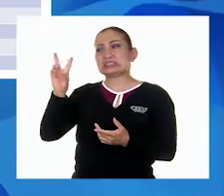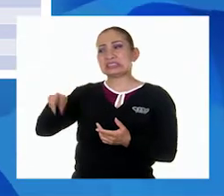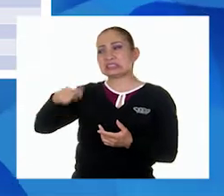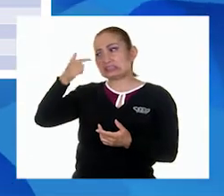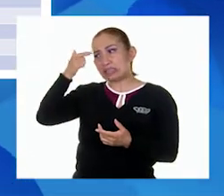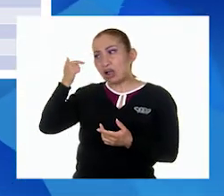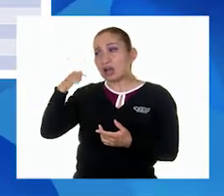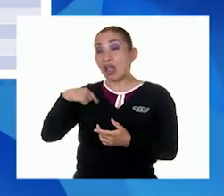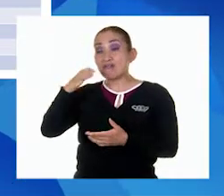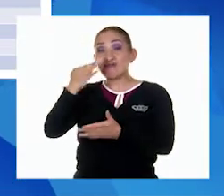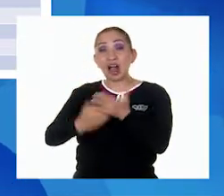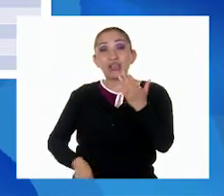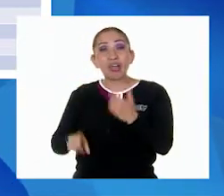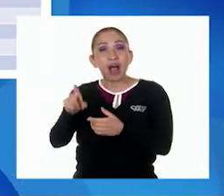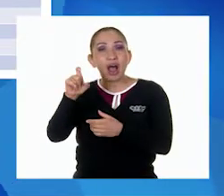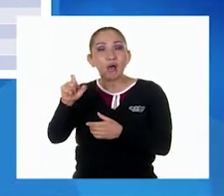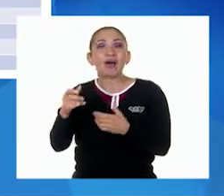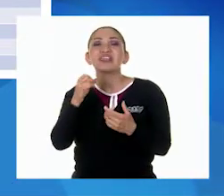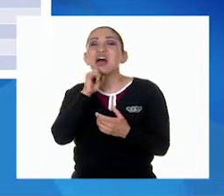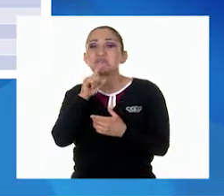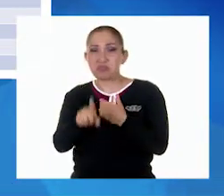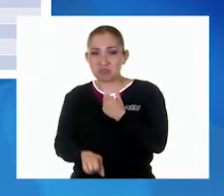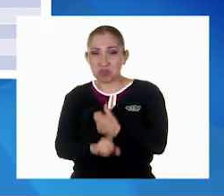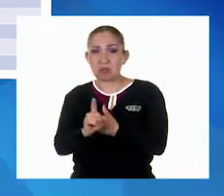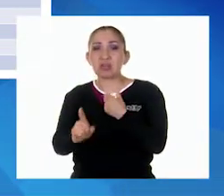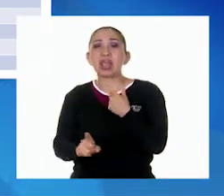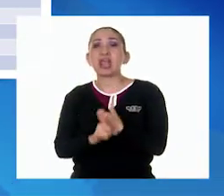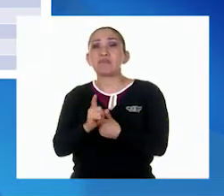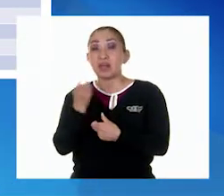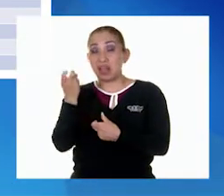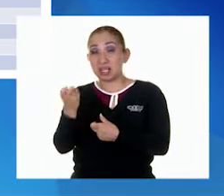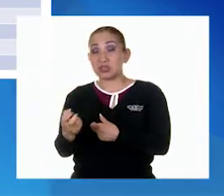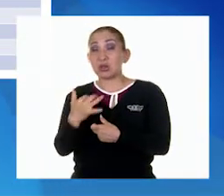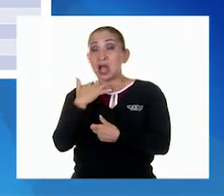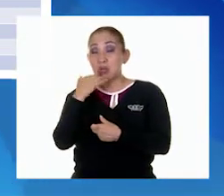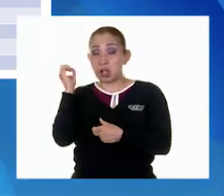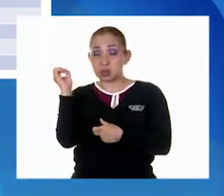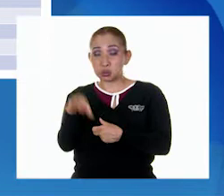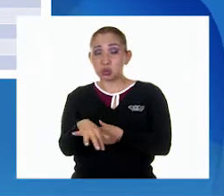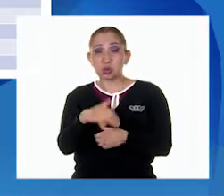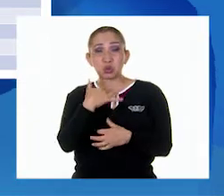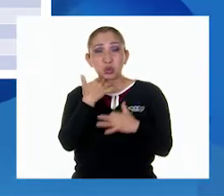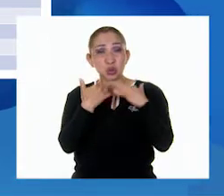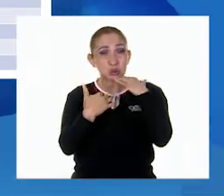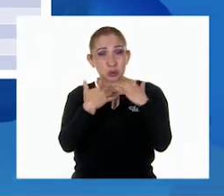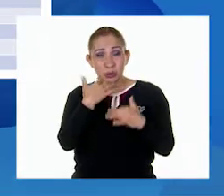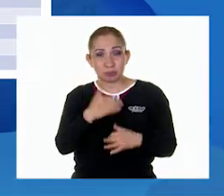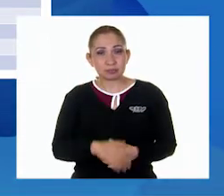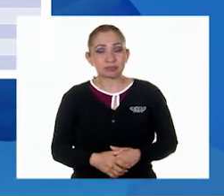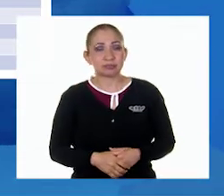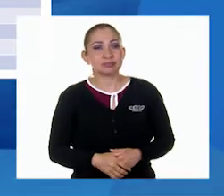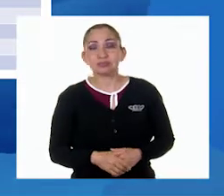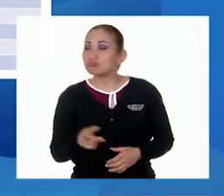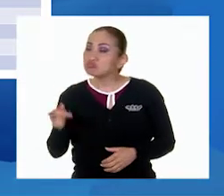falta de agua potable. Eso también produce contaminación del agua. Sí. Así es, Gloria.